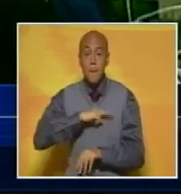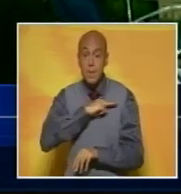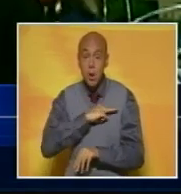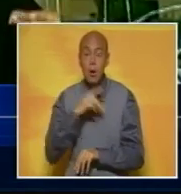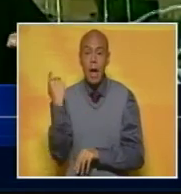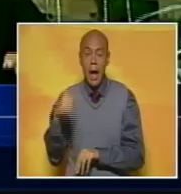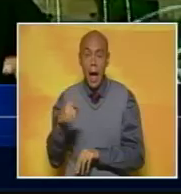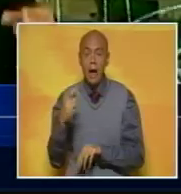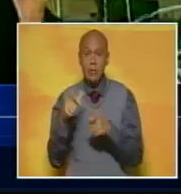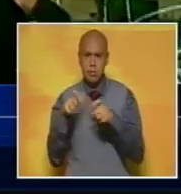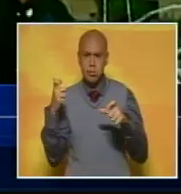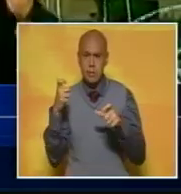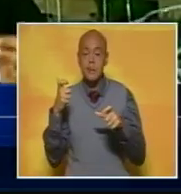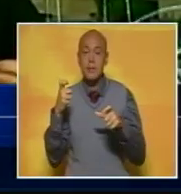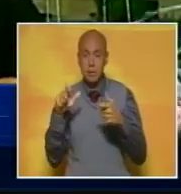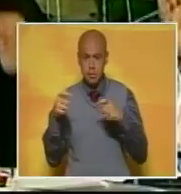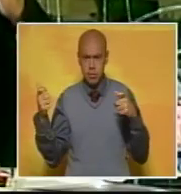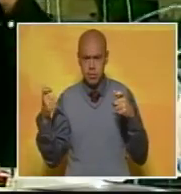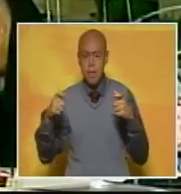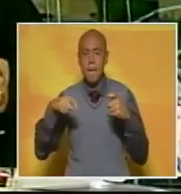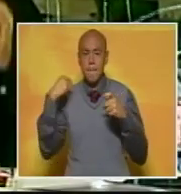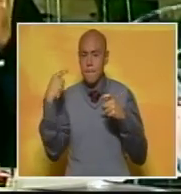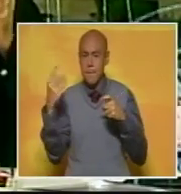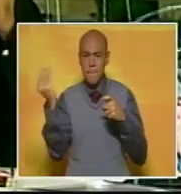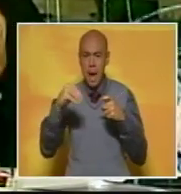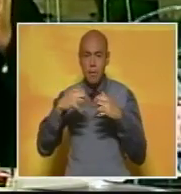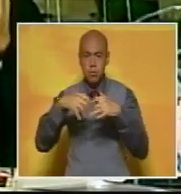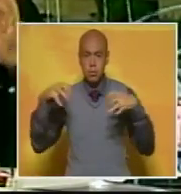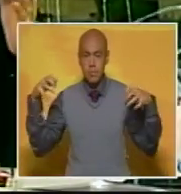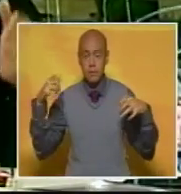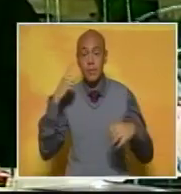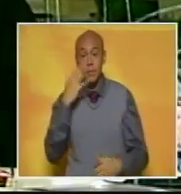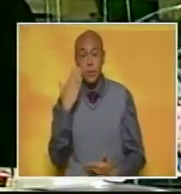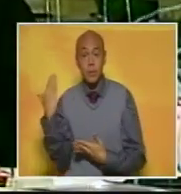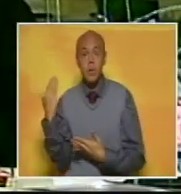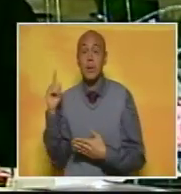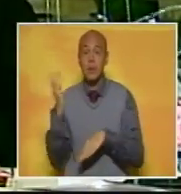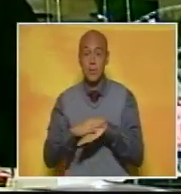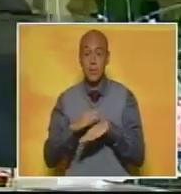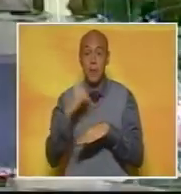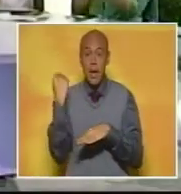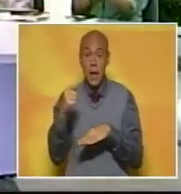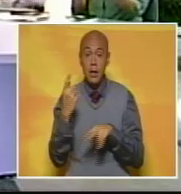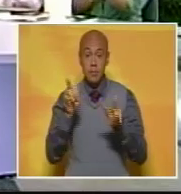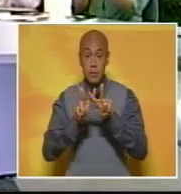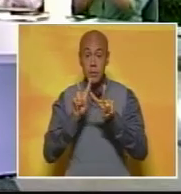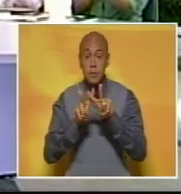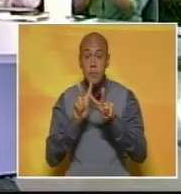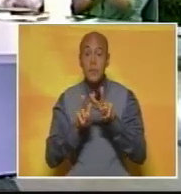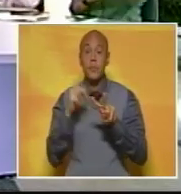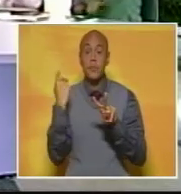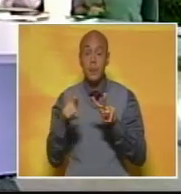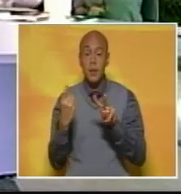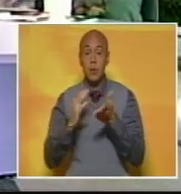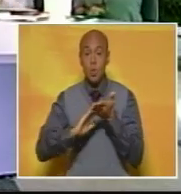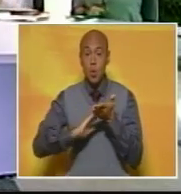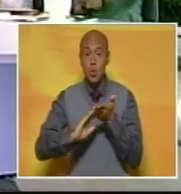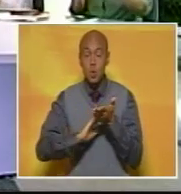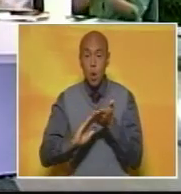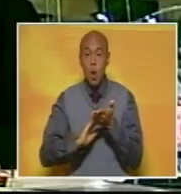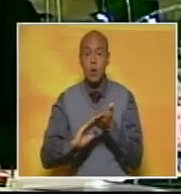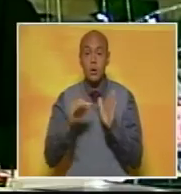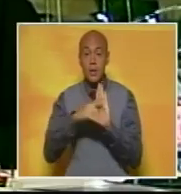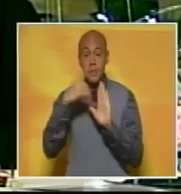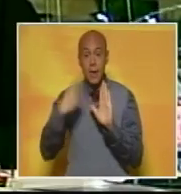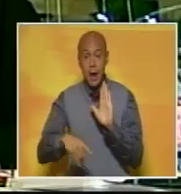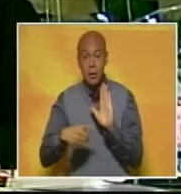crece, pica y se extiende. Según el mandatario, su gestión a través de la Gran Misión Vivienda Venezuela ha garantizado como un derecho